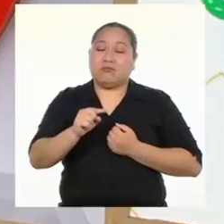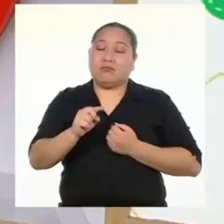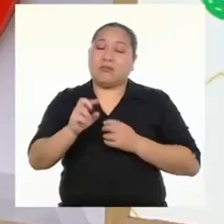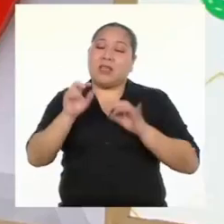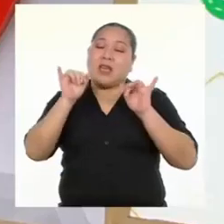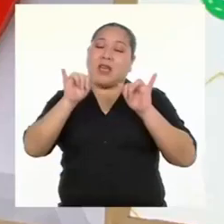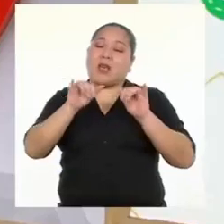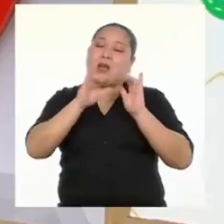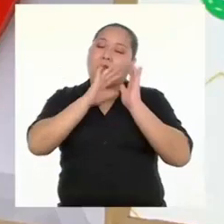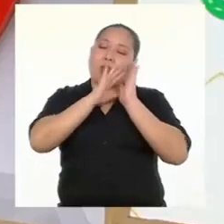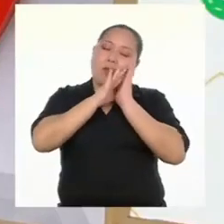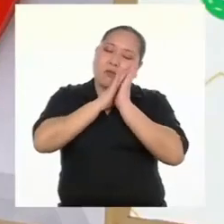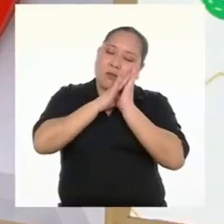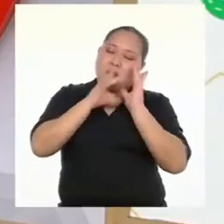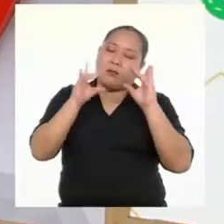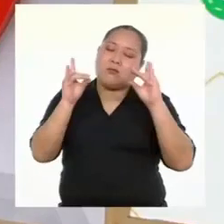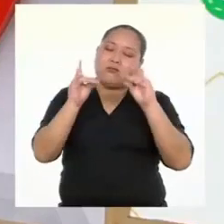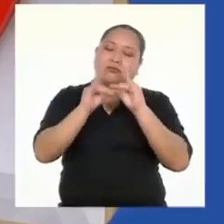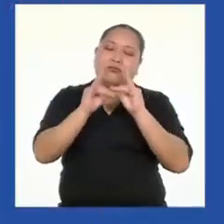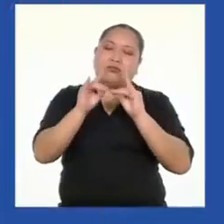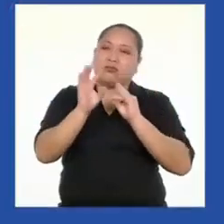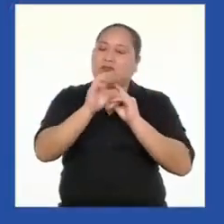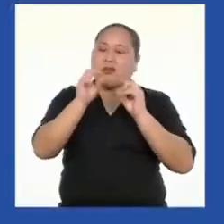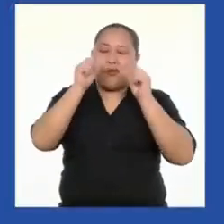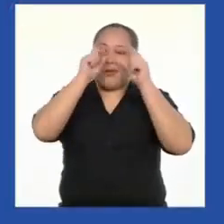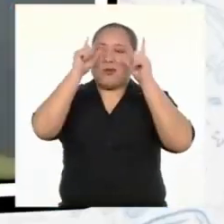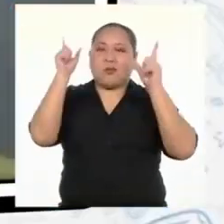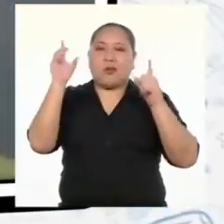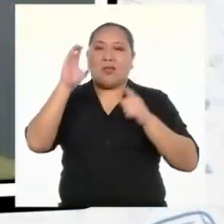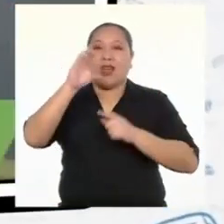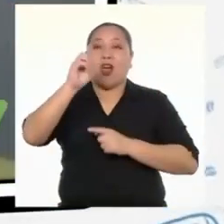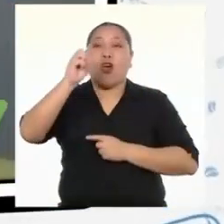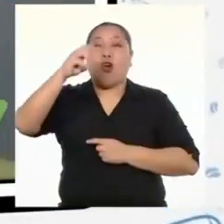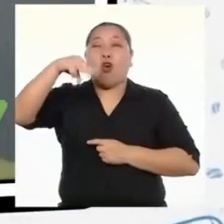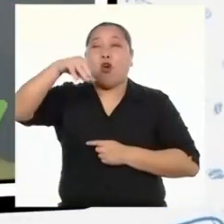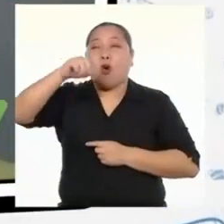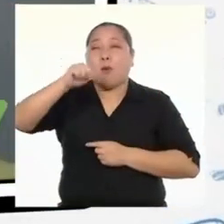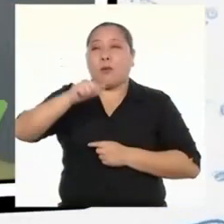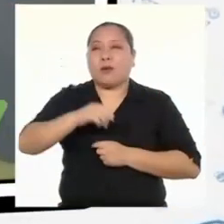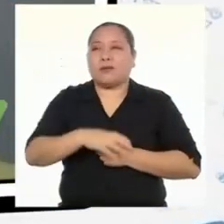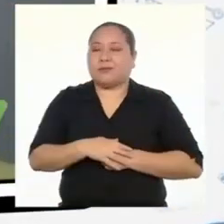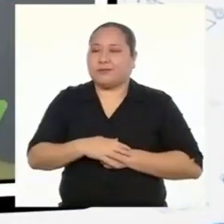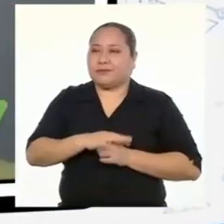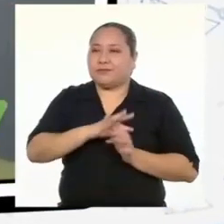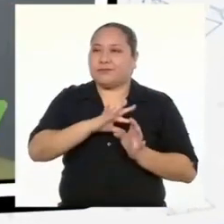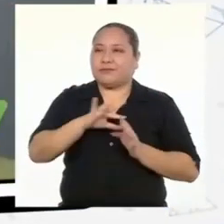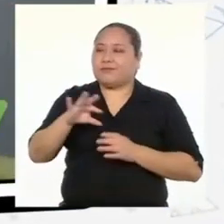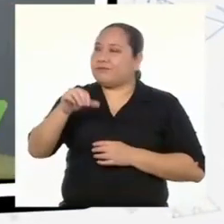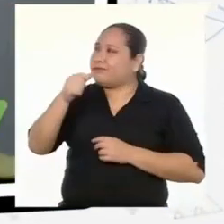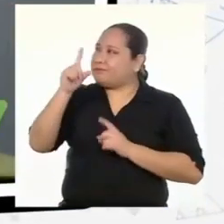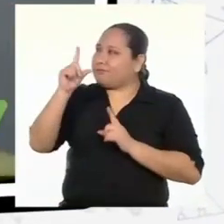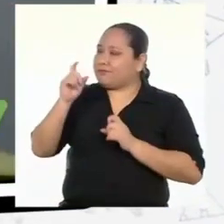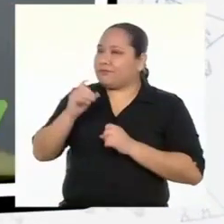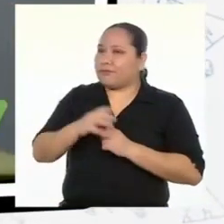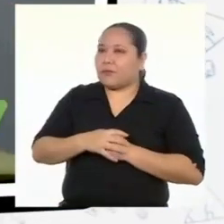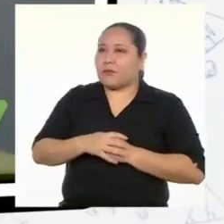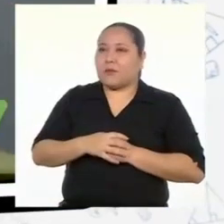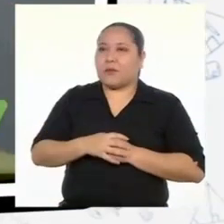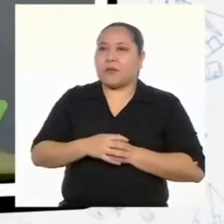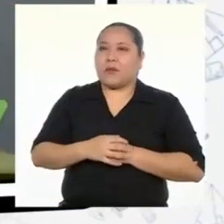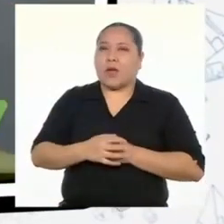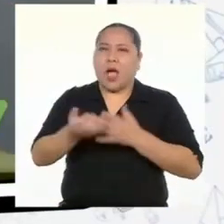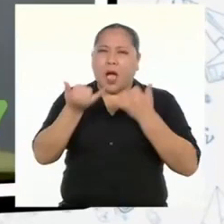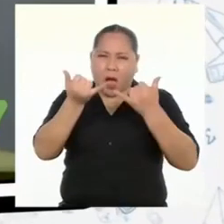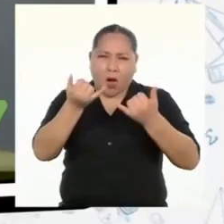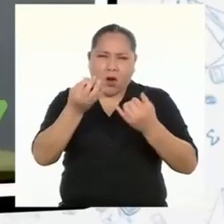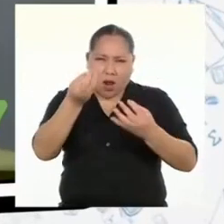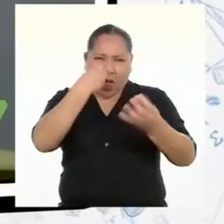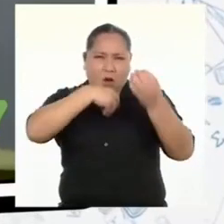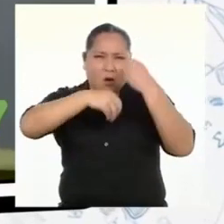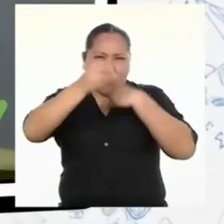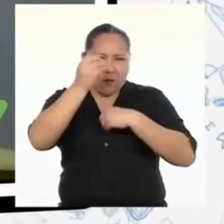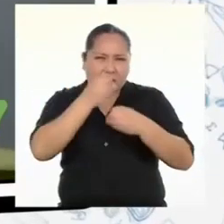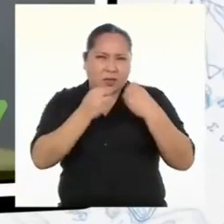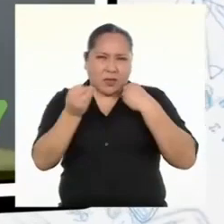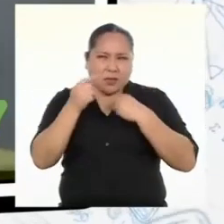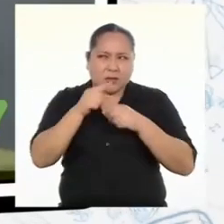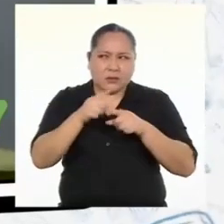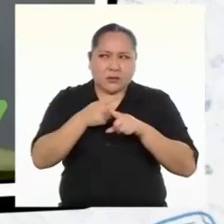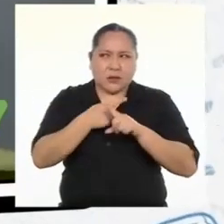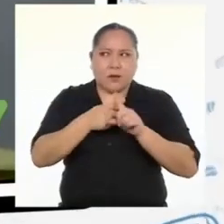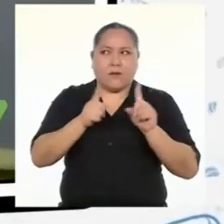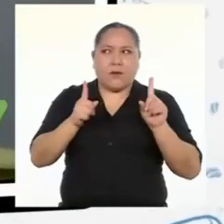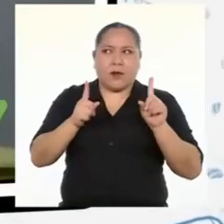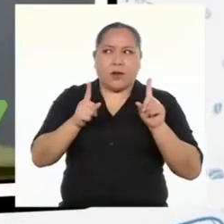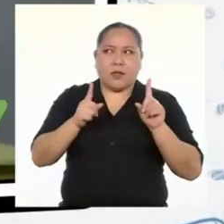el coma. Tenemos una pregunta más para usted. ¿Los hábitos de nutrición que tenemos ahora mismo marcarán